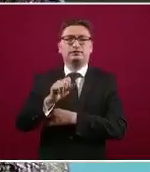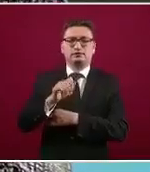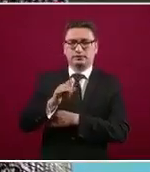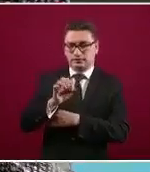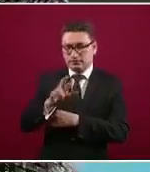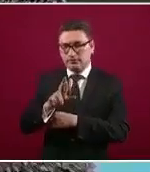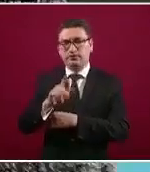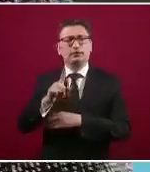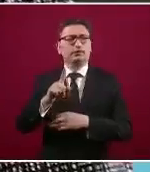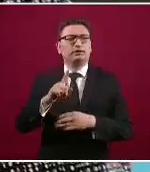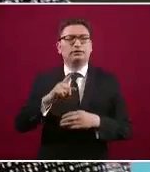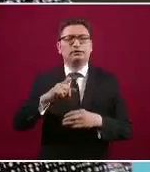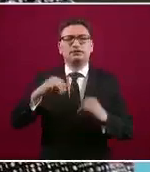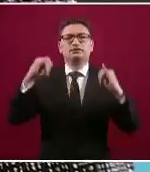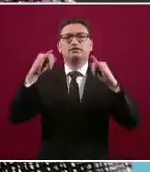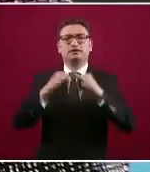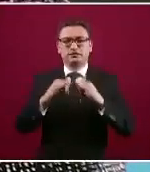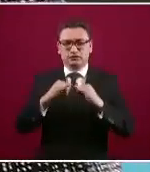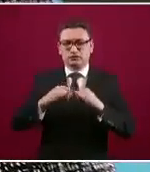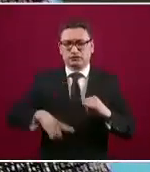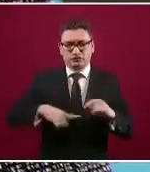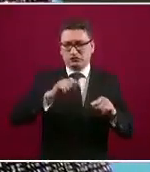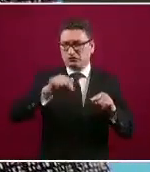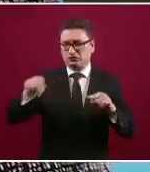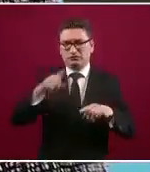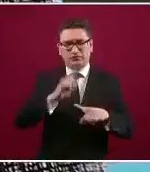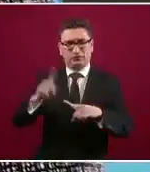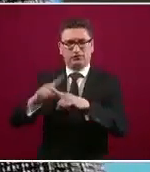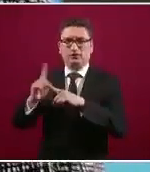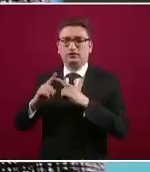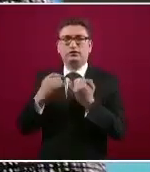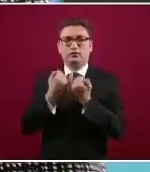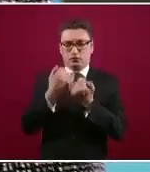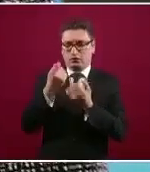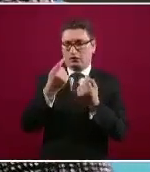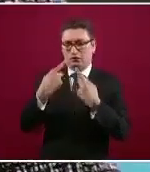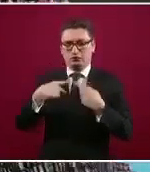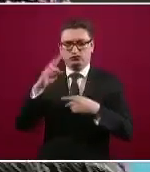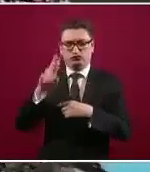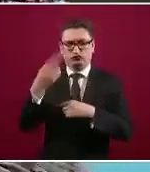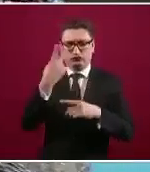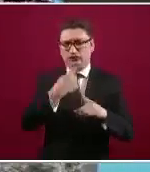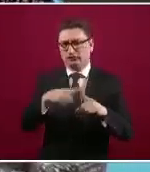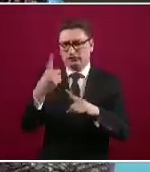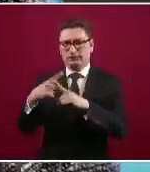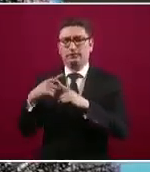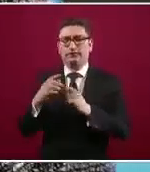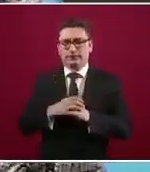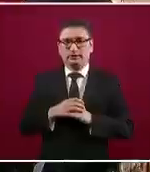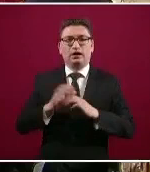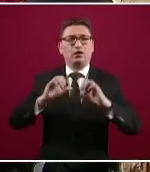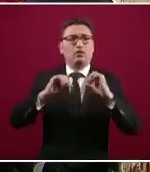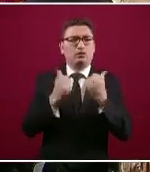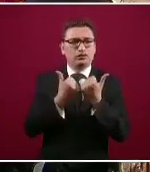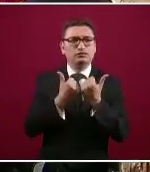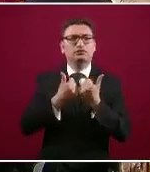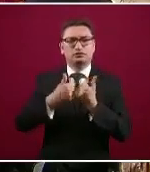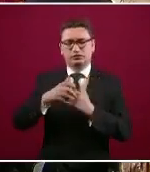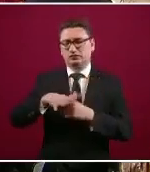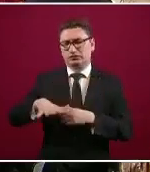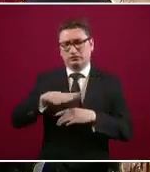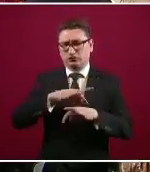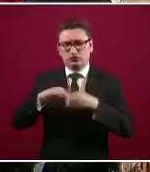SADER, prácticamente todas las instituciones, también están académicos, están también diversas asociaciones de